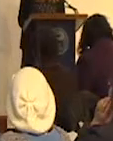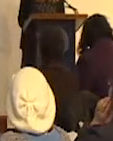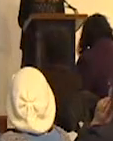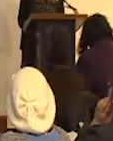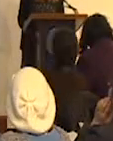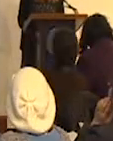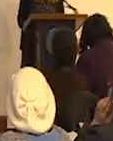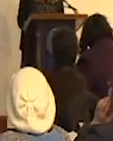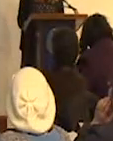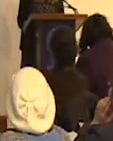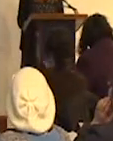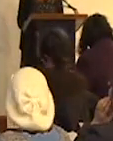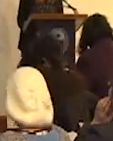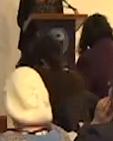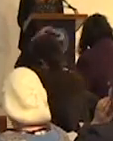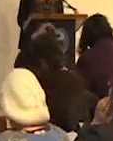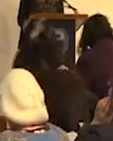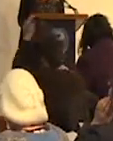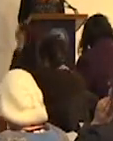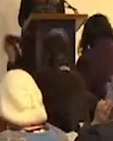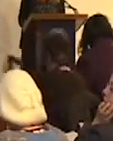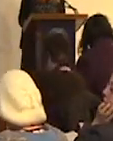Listo.